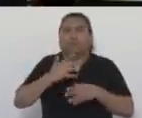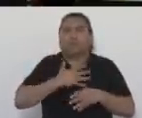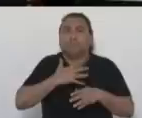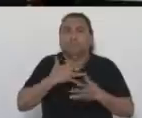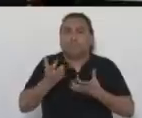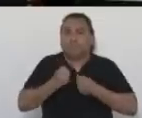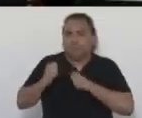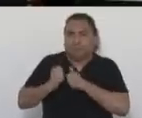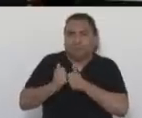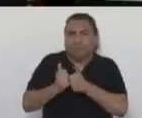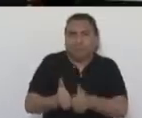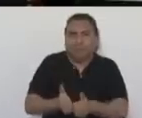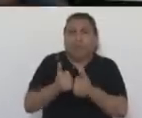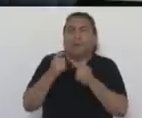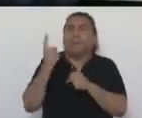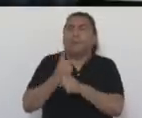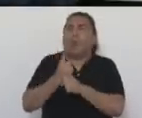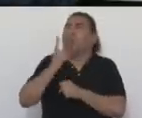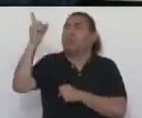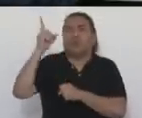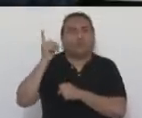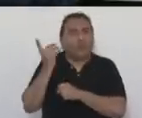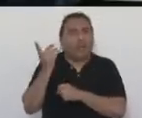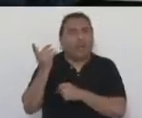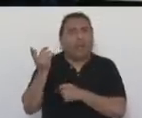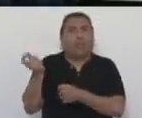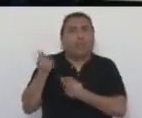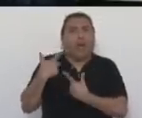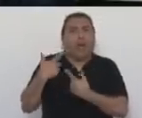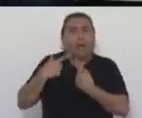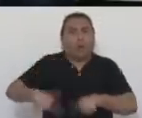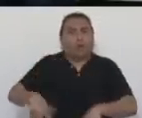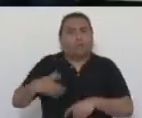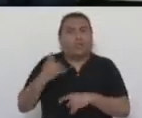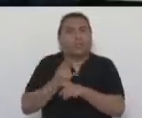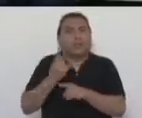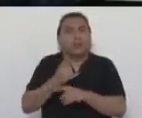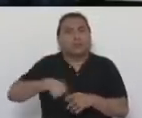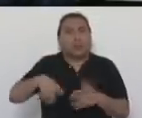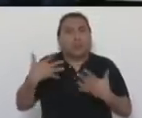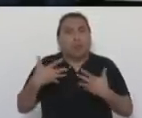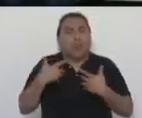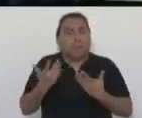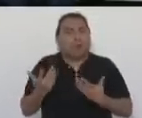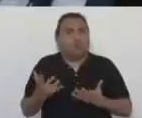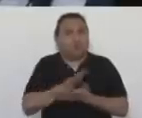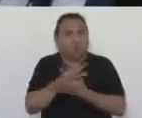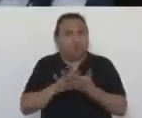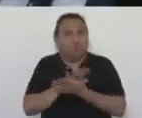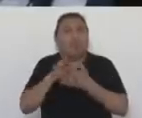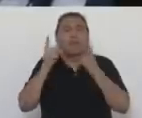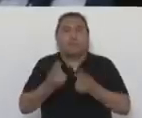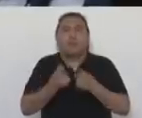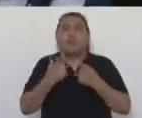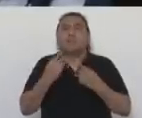Dios por esta cruz, Él nunca nos pone pruebas que no podamos superar. Y aunque a veces duela el cincel del escultor,